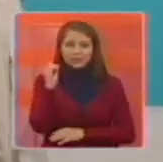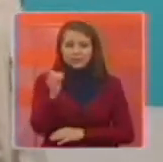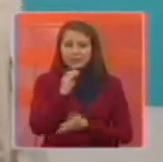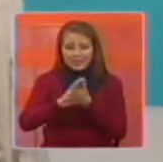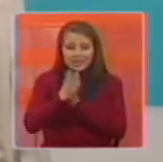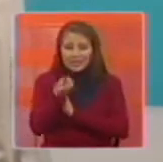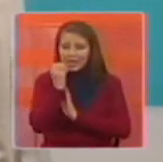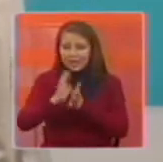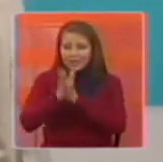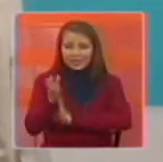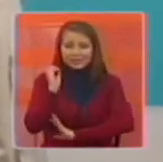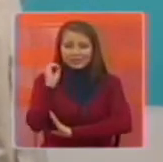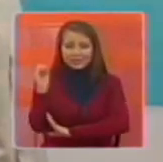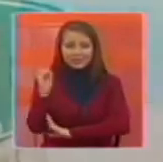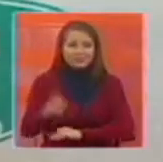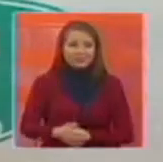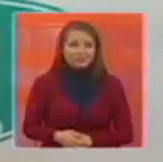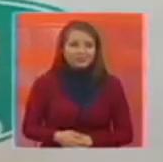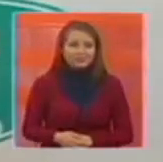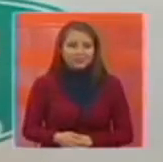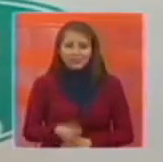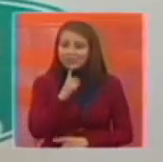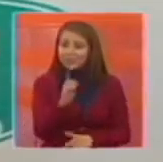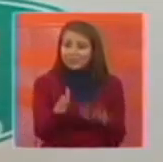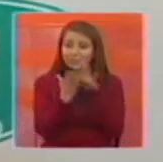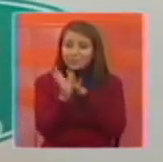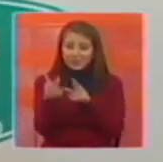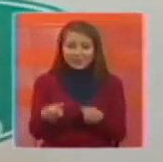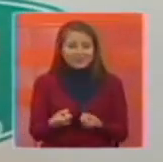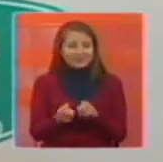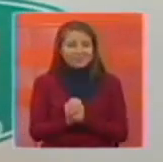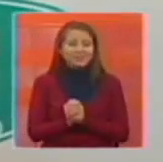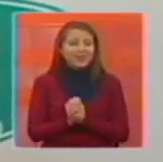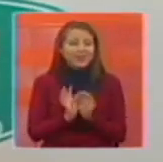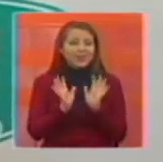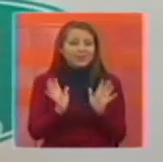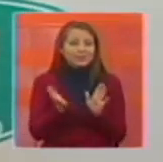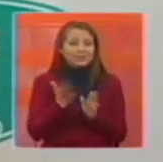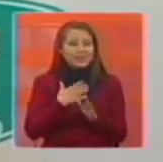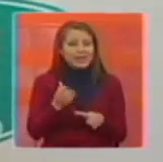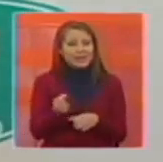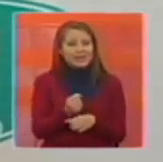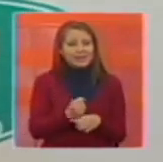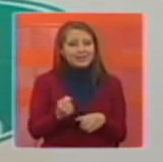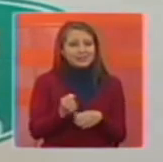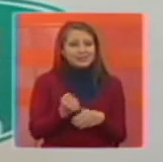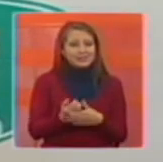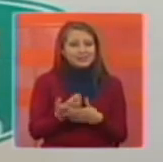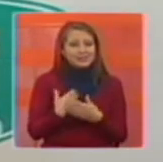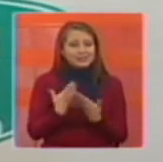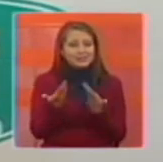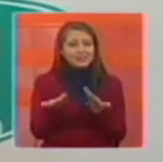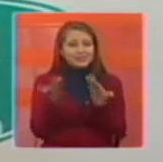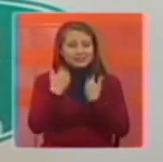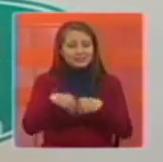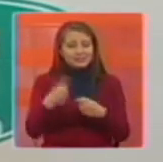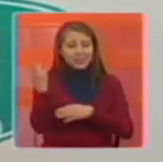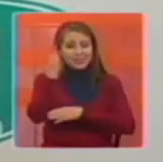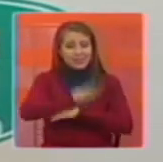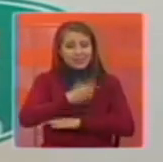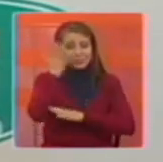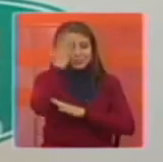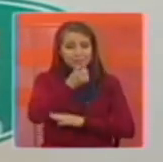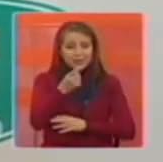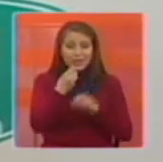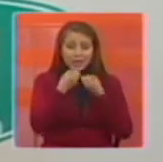presa. Ahí se muere el gordo. Pero bueno, yo con mi cafecito les deseo que tengan un lindo día, y si